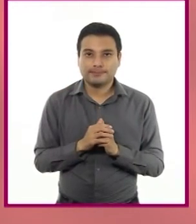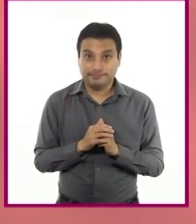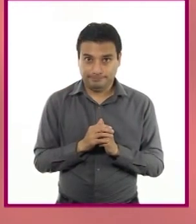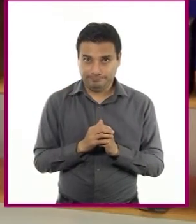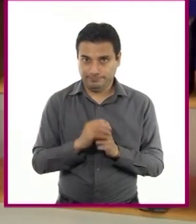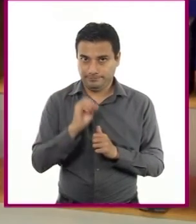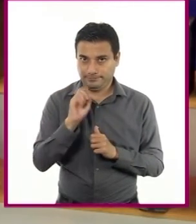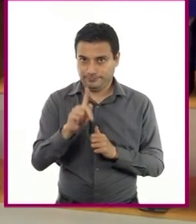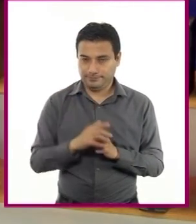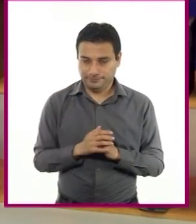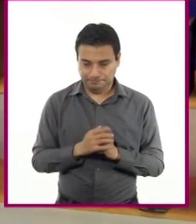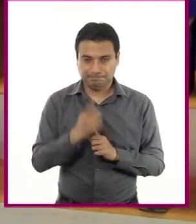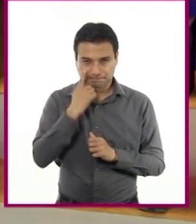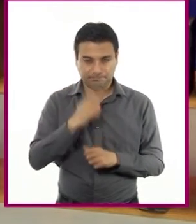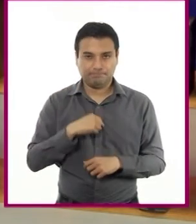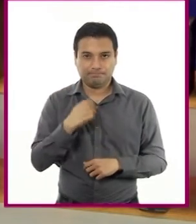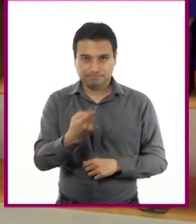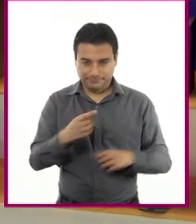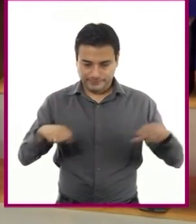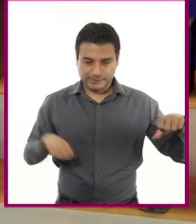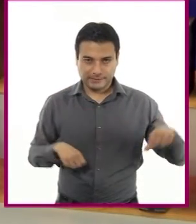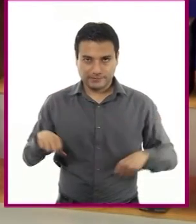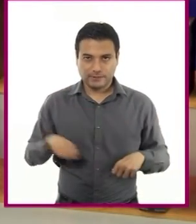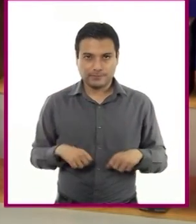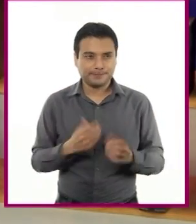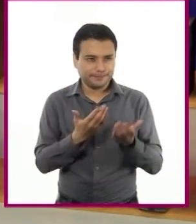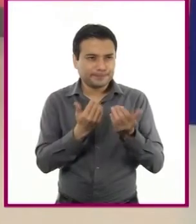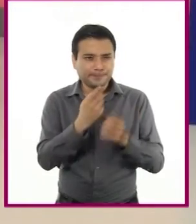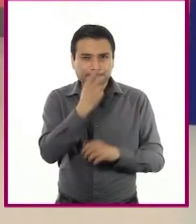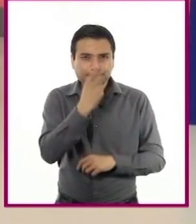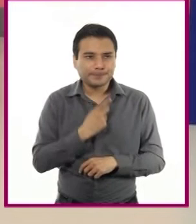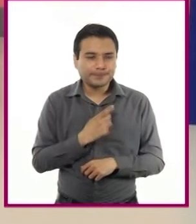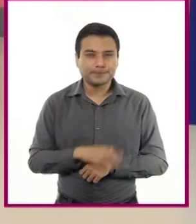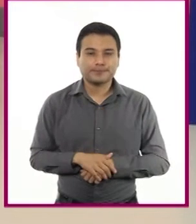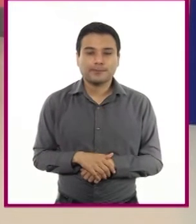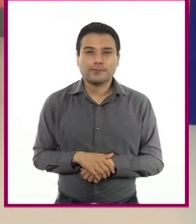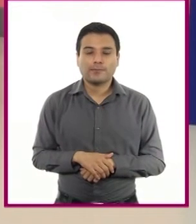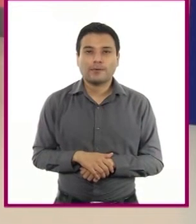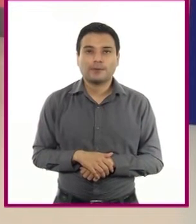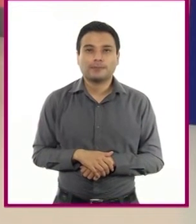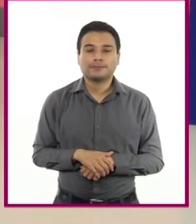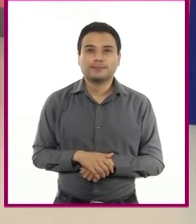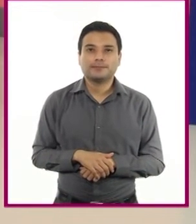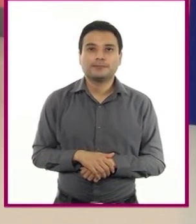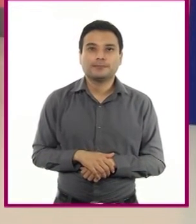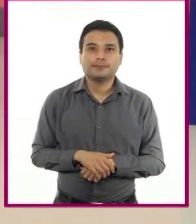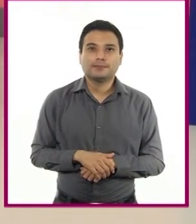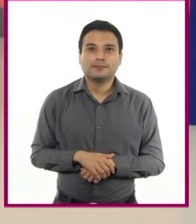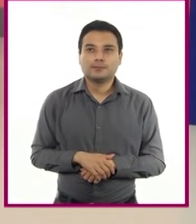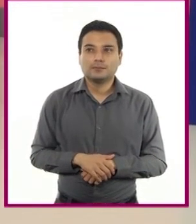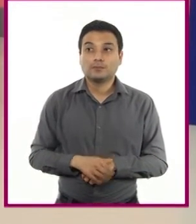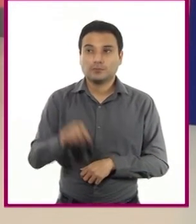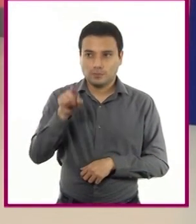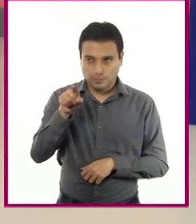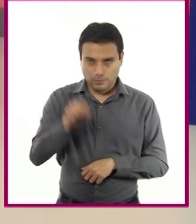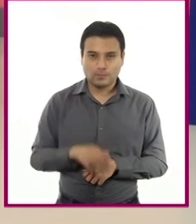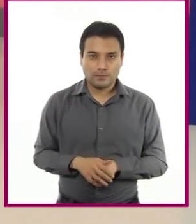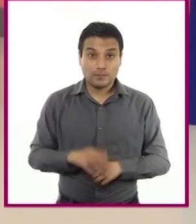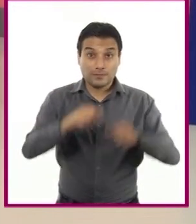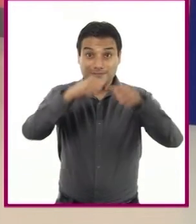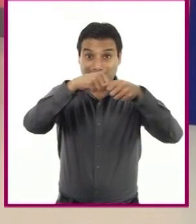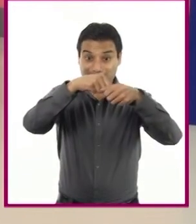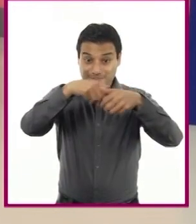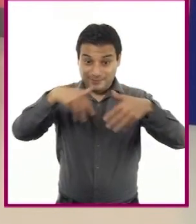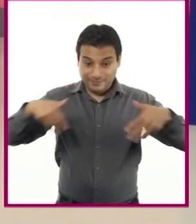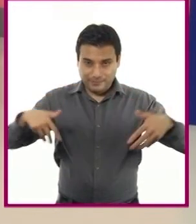reto. A ver, adelante. Quiero que vayas dando lectura al mapa conceptual y a la